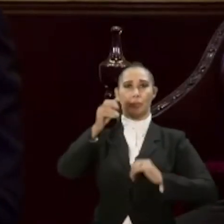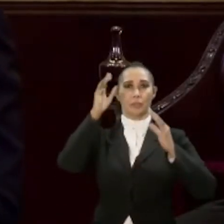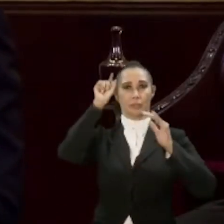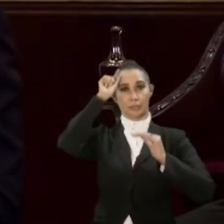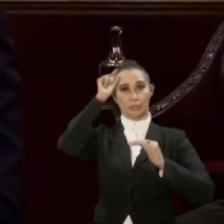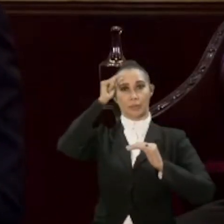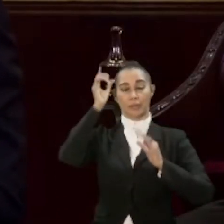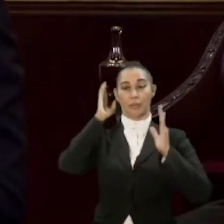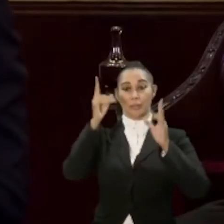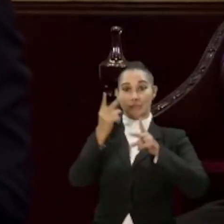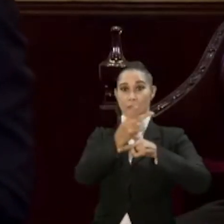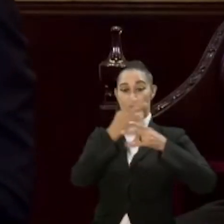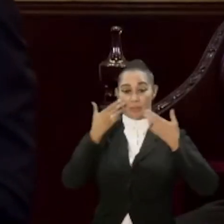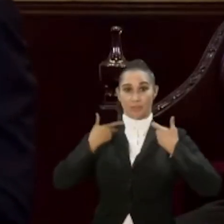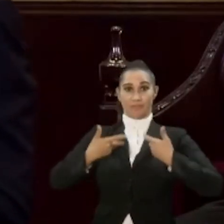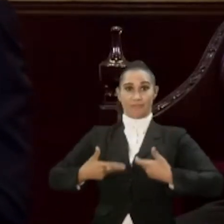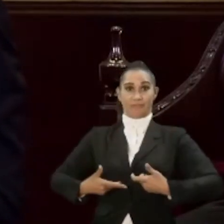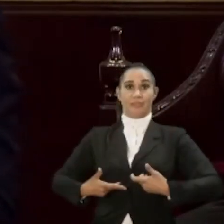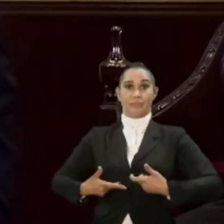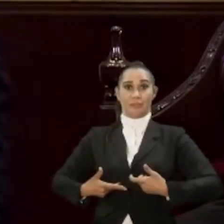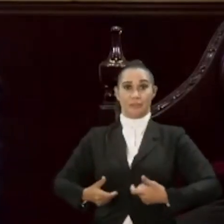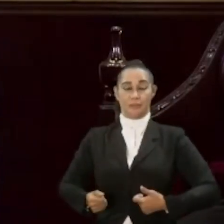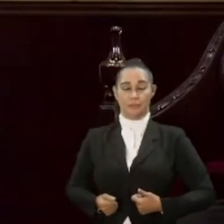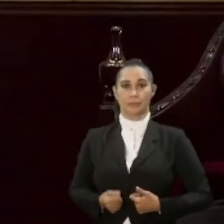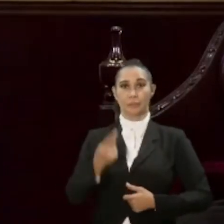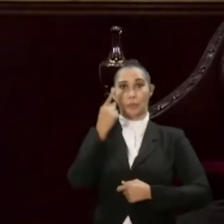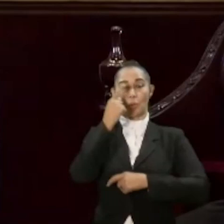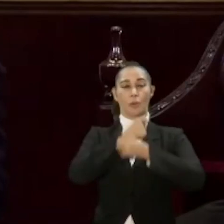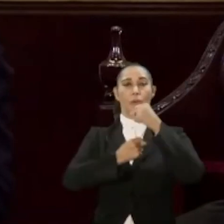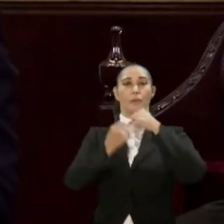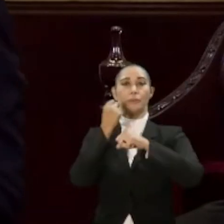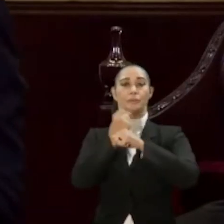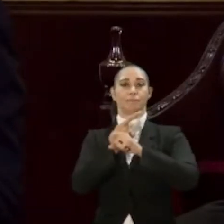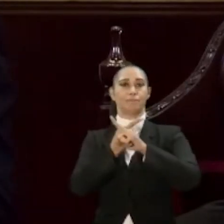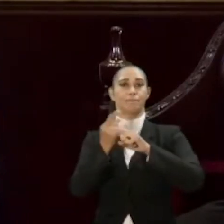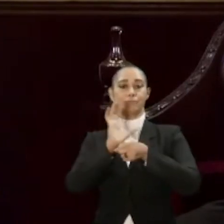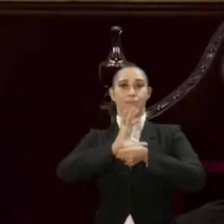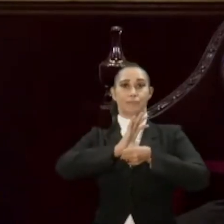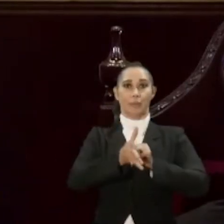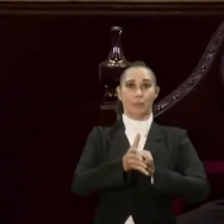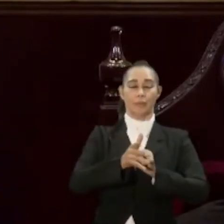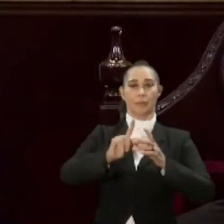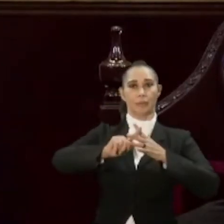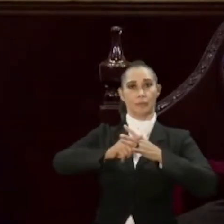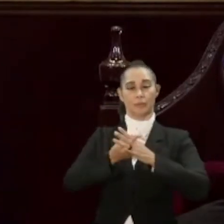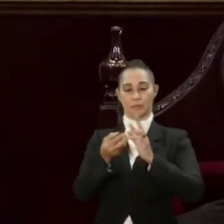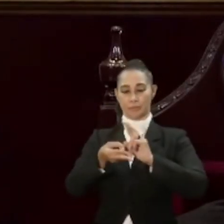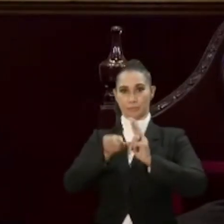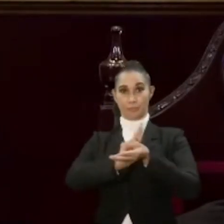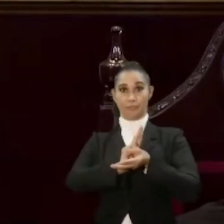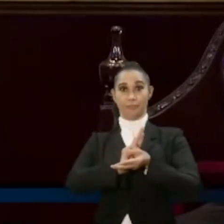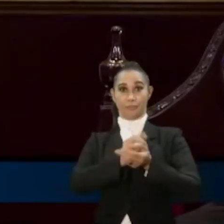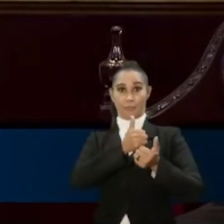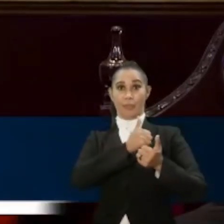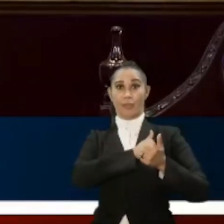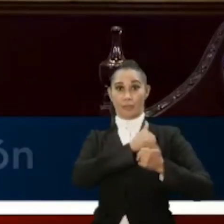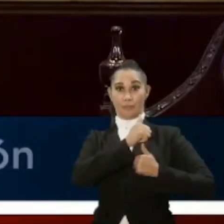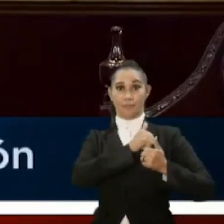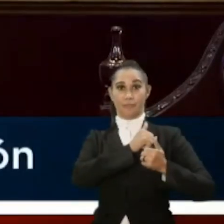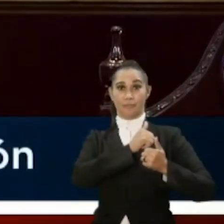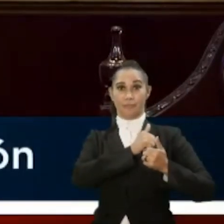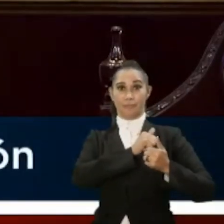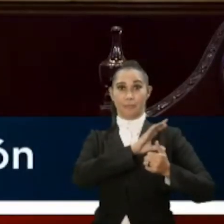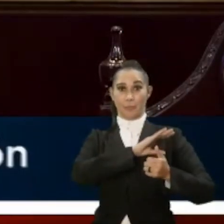seguridad. Después de 1 año y medio de pandemia, pudimos dar inicio a la reforma y transformación de la Policía